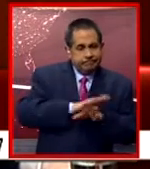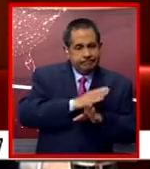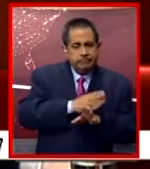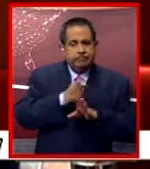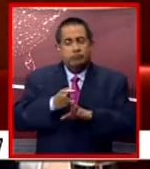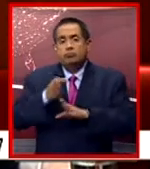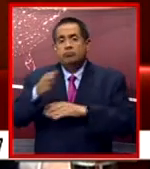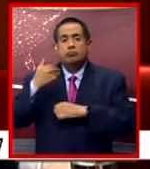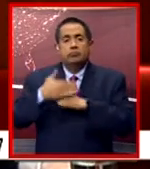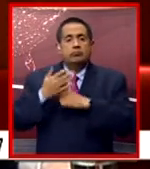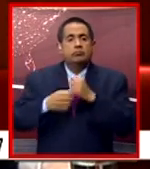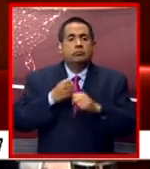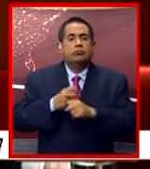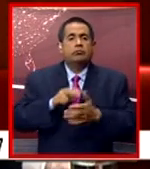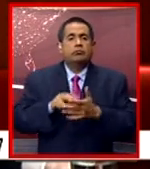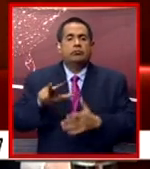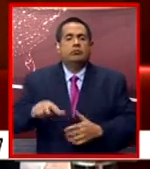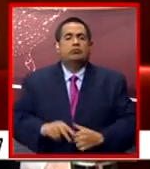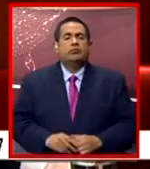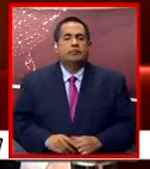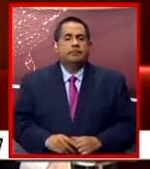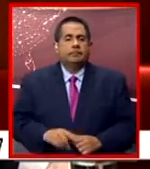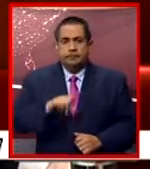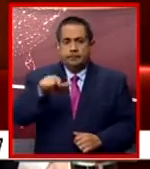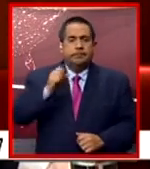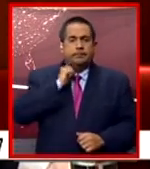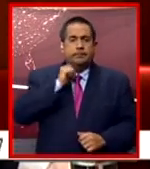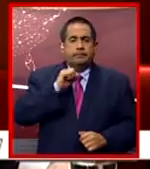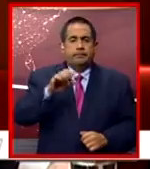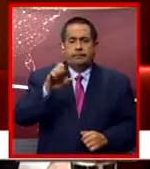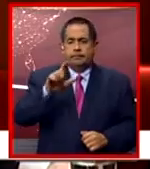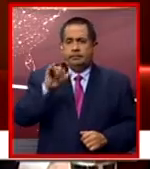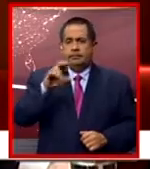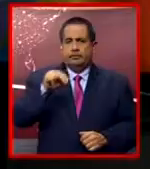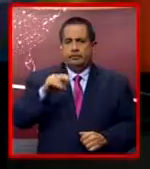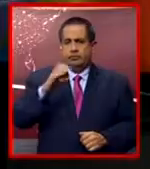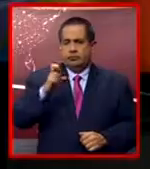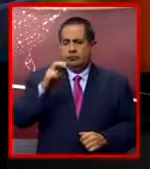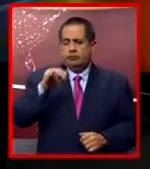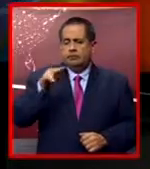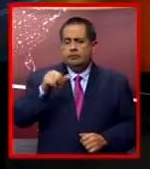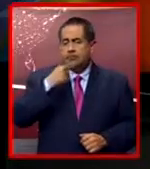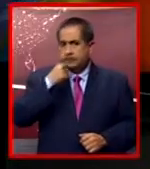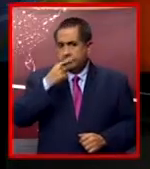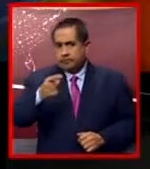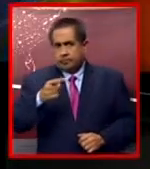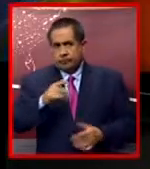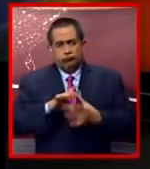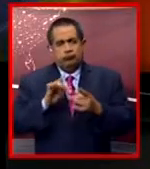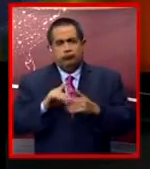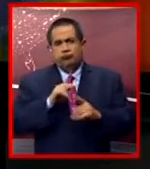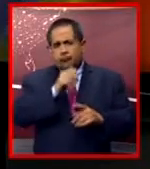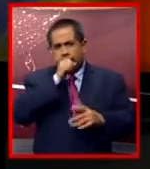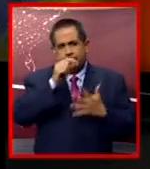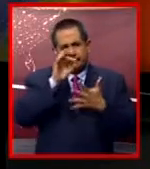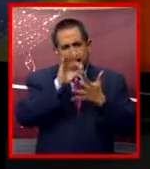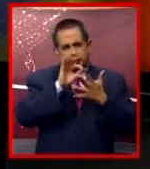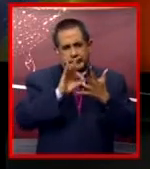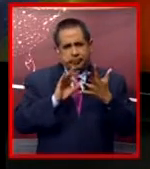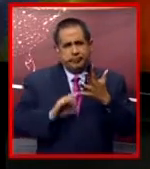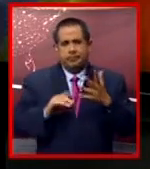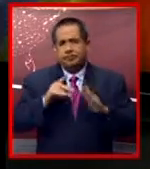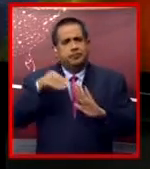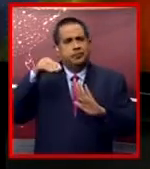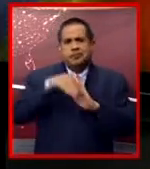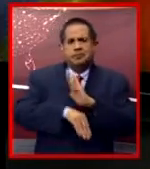18. El senador Alejandro Encina Rodríguez afirmó en tribuna que todos los indicadores económicos del país están a